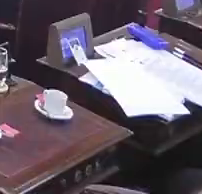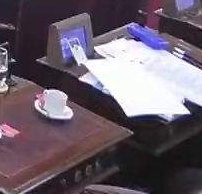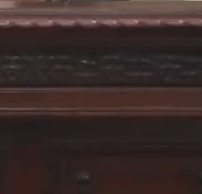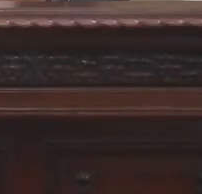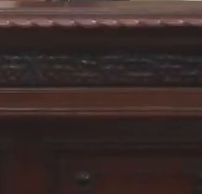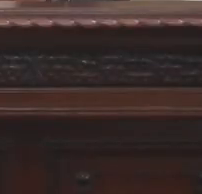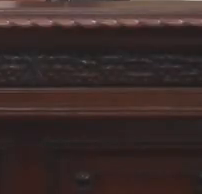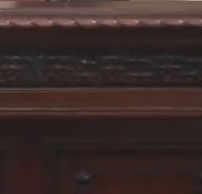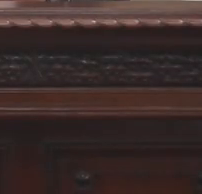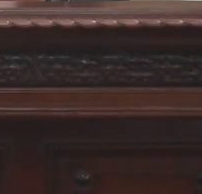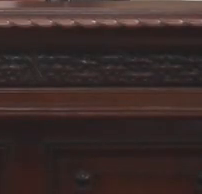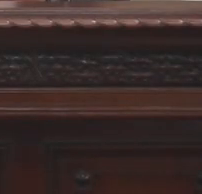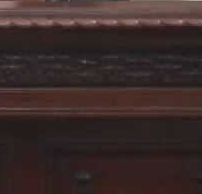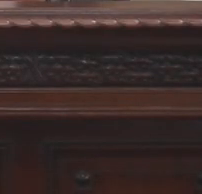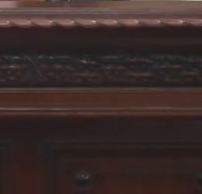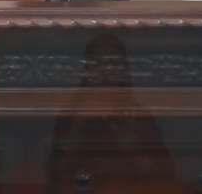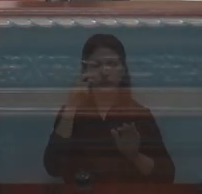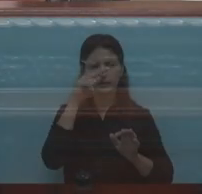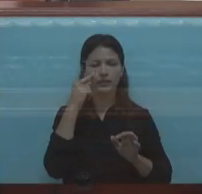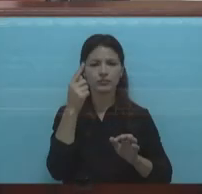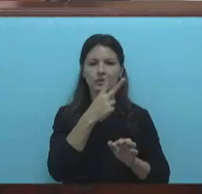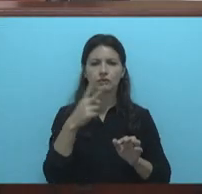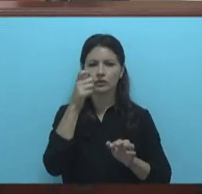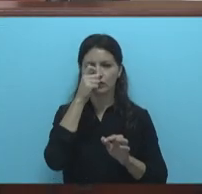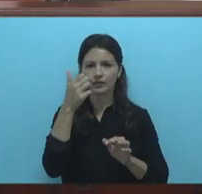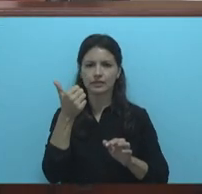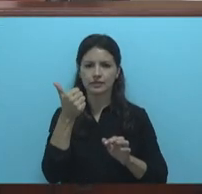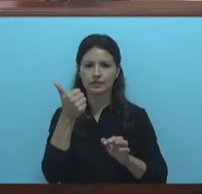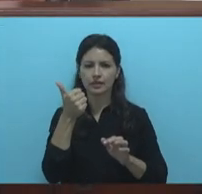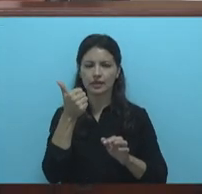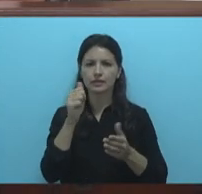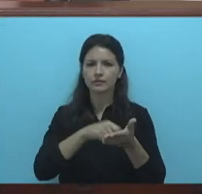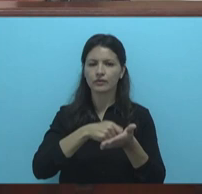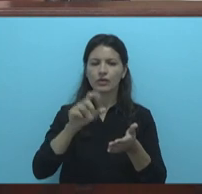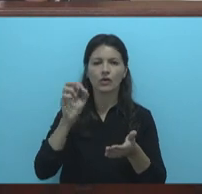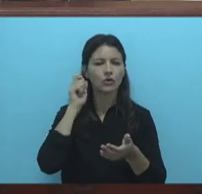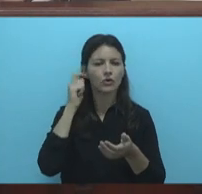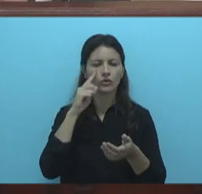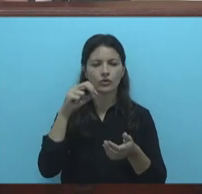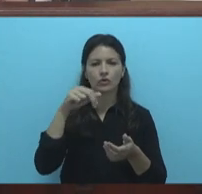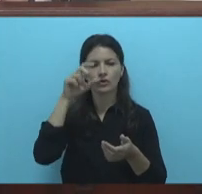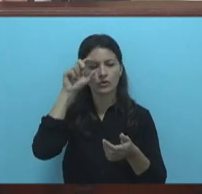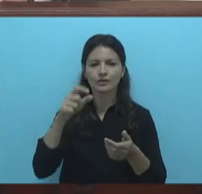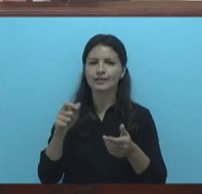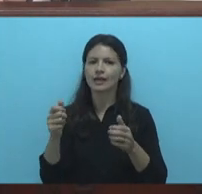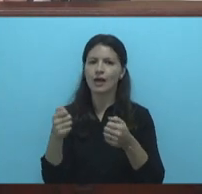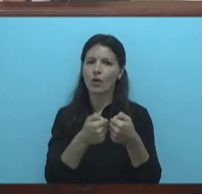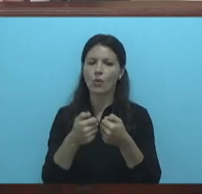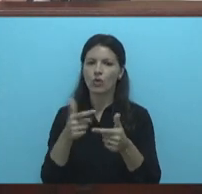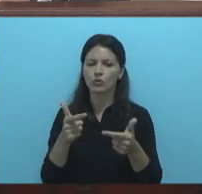El punto número 11, proyecto de ley 47.226 del diputado Gione, no cuenta con dictamen. El punto número